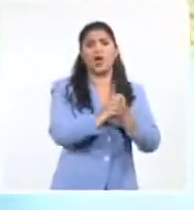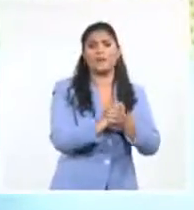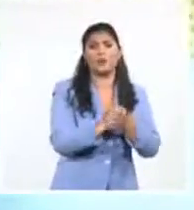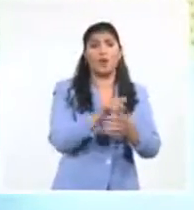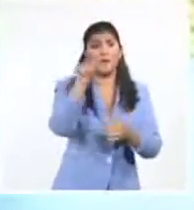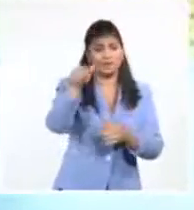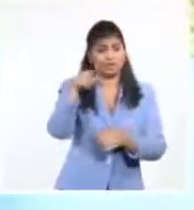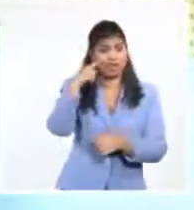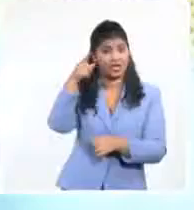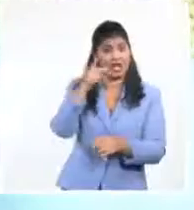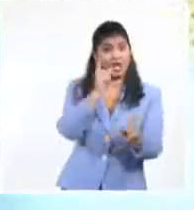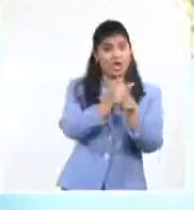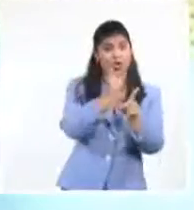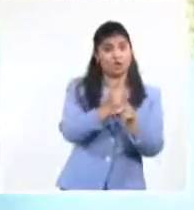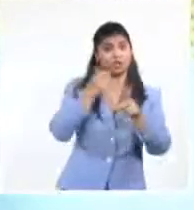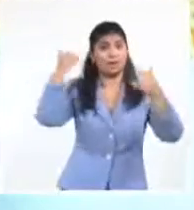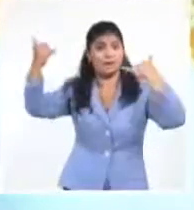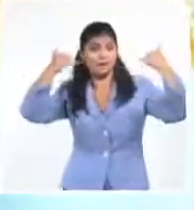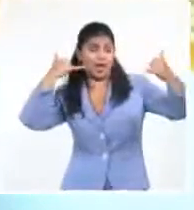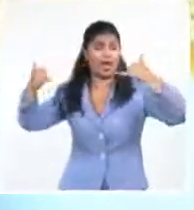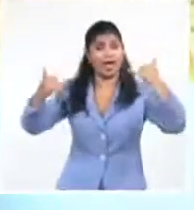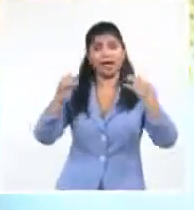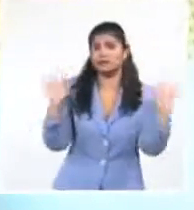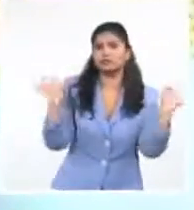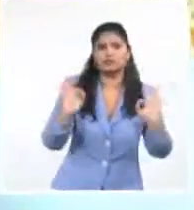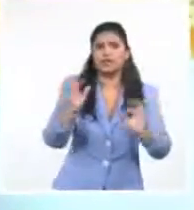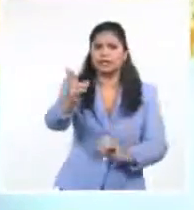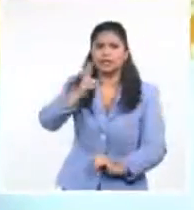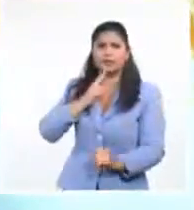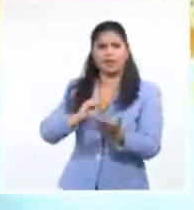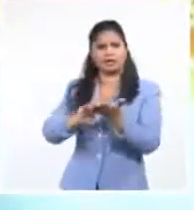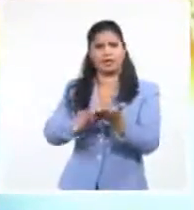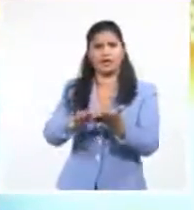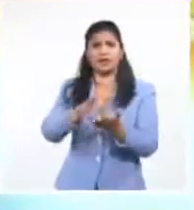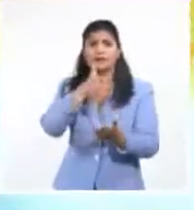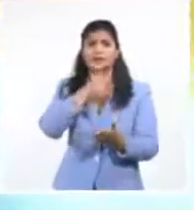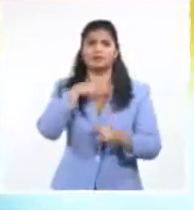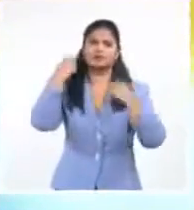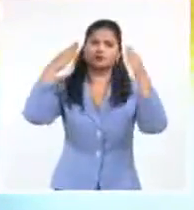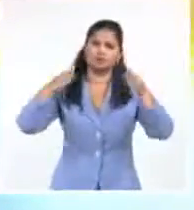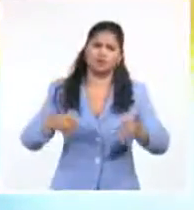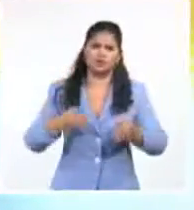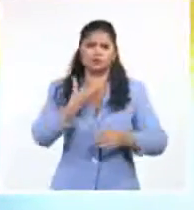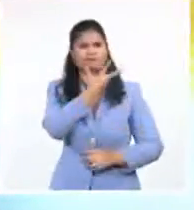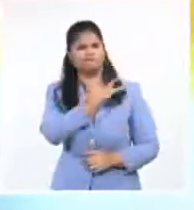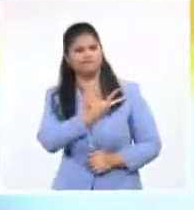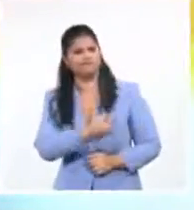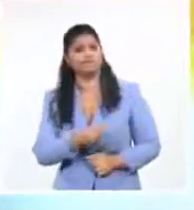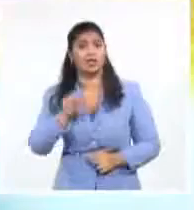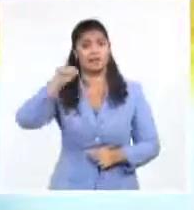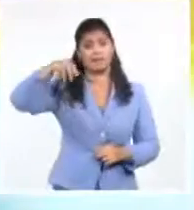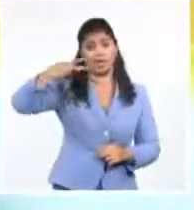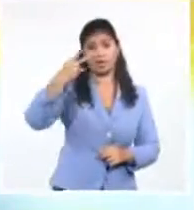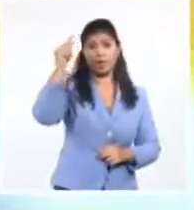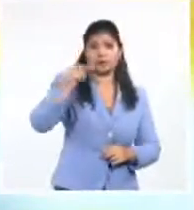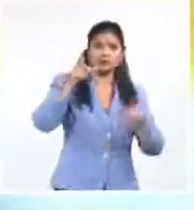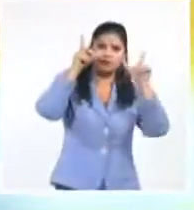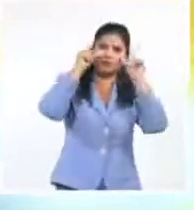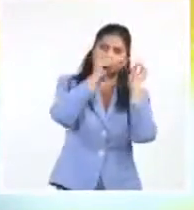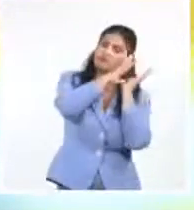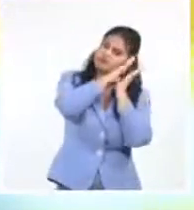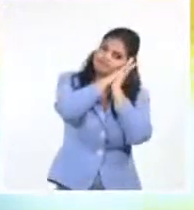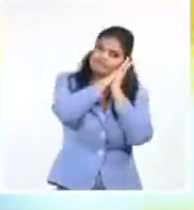al teléfono. Que el terremoto sucediese en la madrugada ha sido más trágico aún porque la gente dormía, la mayoría estaba en sus hogares y han tenido